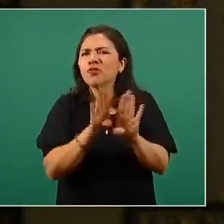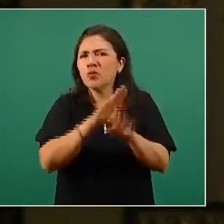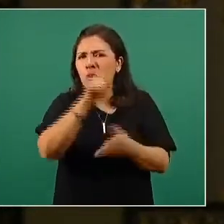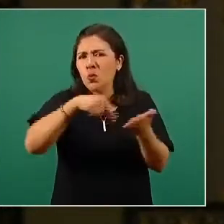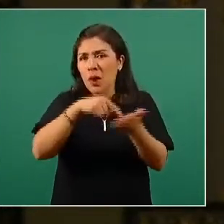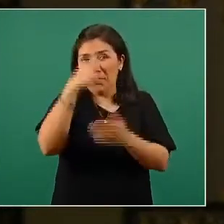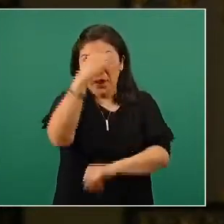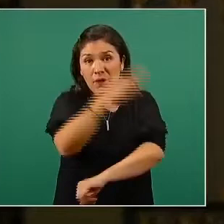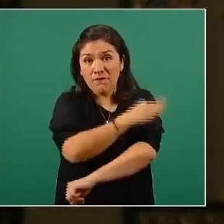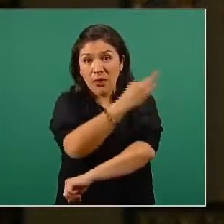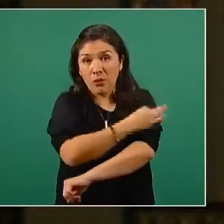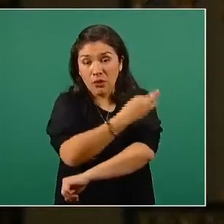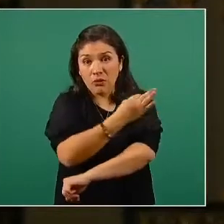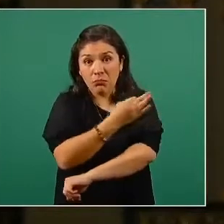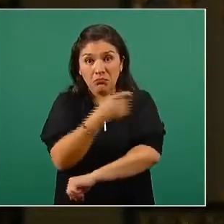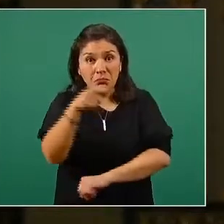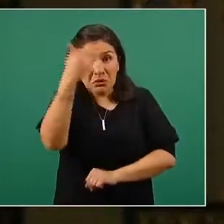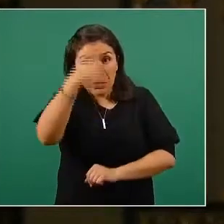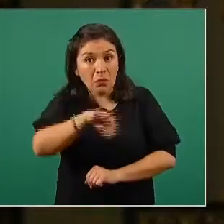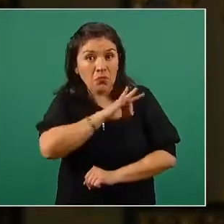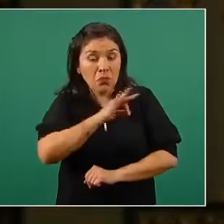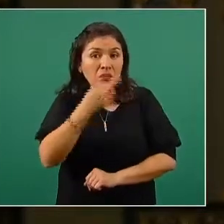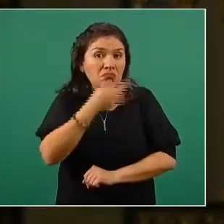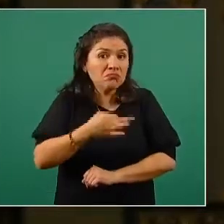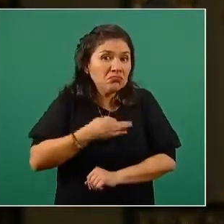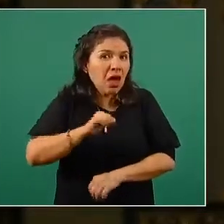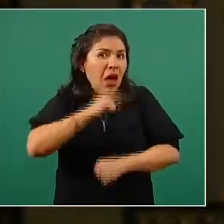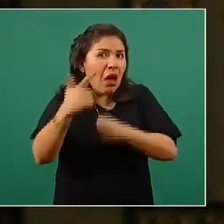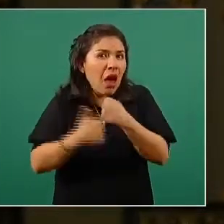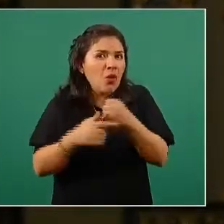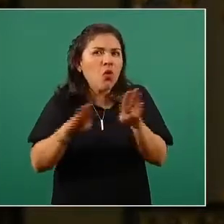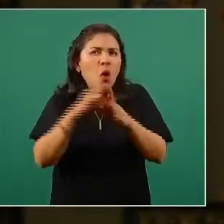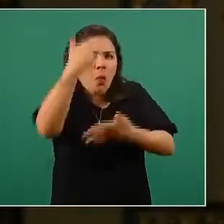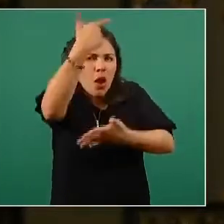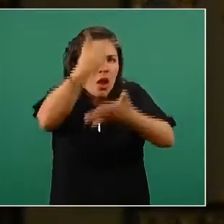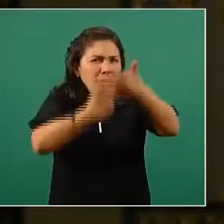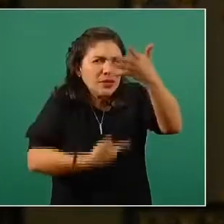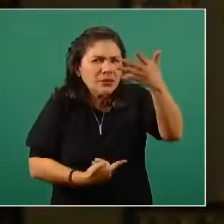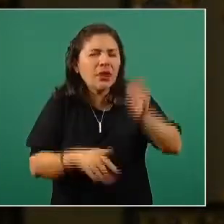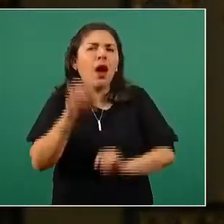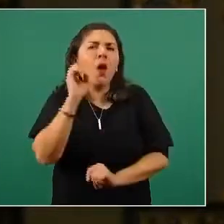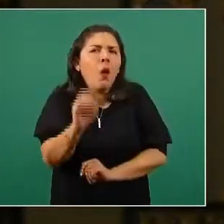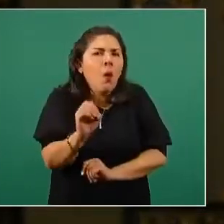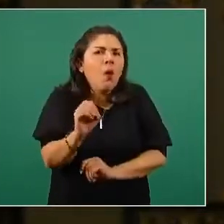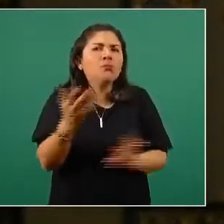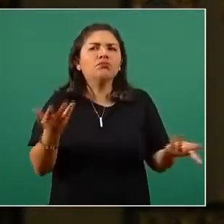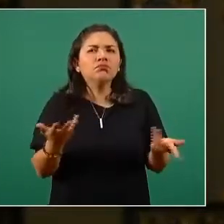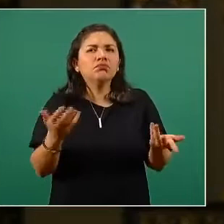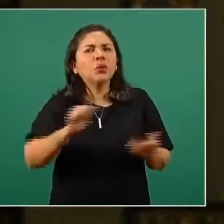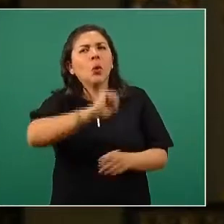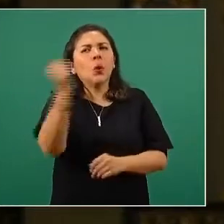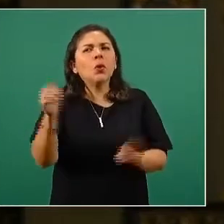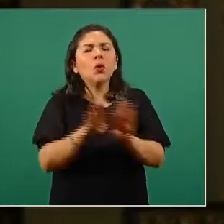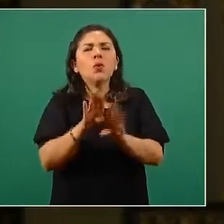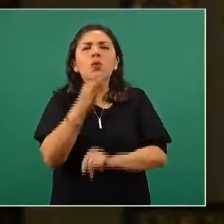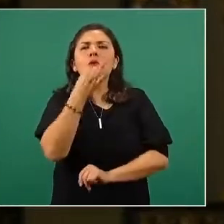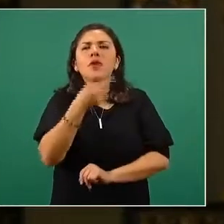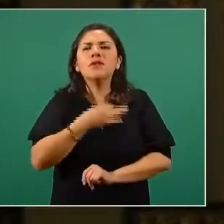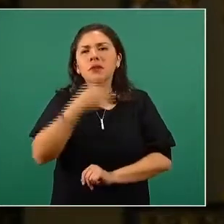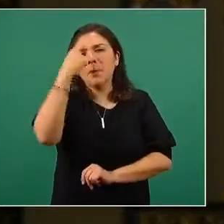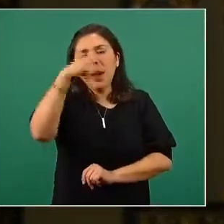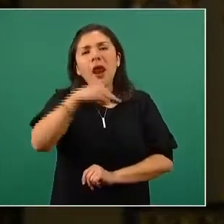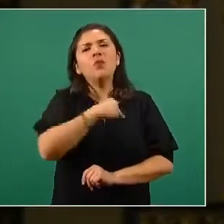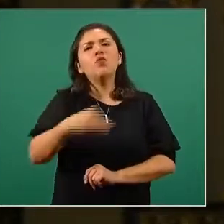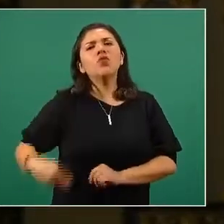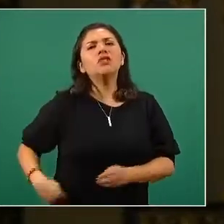lugares de vacunación, si hubiera después algún tipo de relación, o también alguna relación de los municipios en